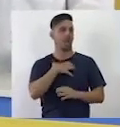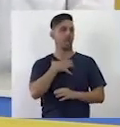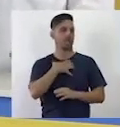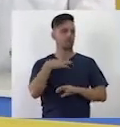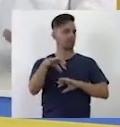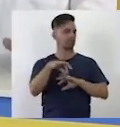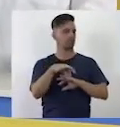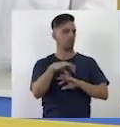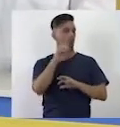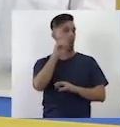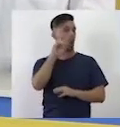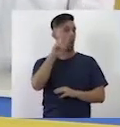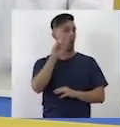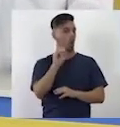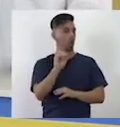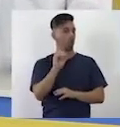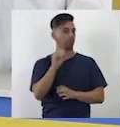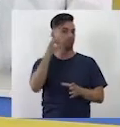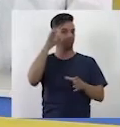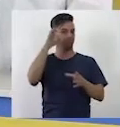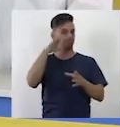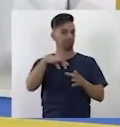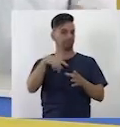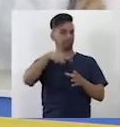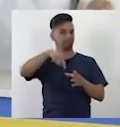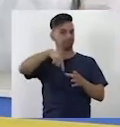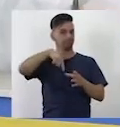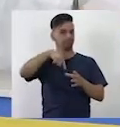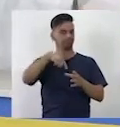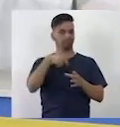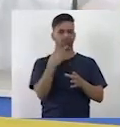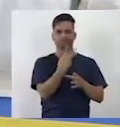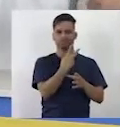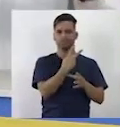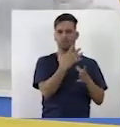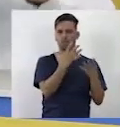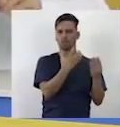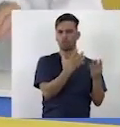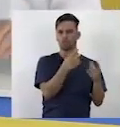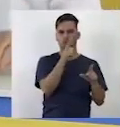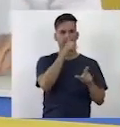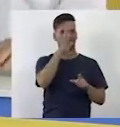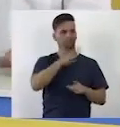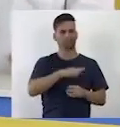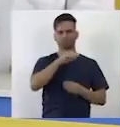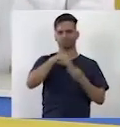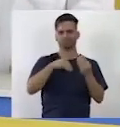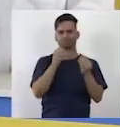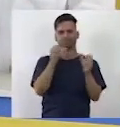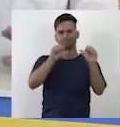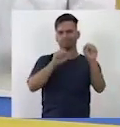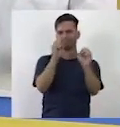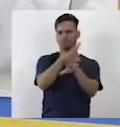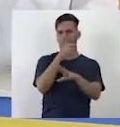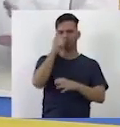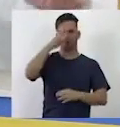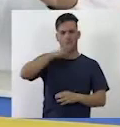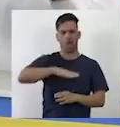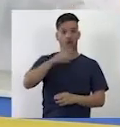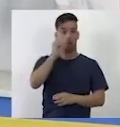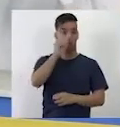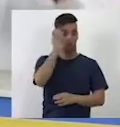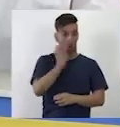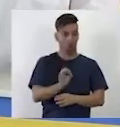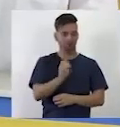tenga oro el que tenga ahora pues no puedes no elevarse a ni con el sulfúrico ni le va a sonar con el ácido clorhídrico no le pasa nada el